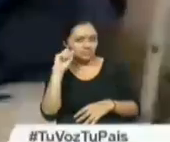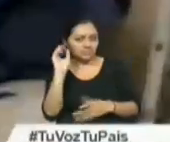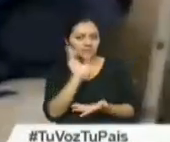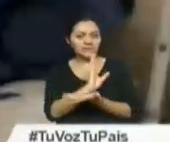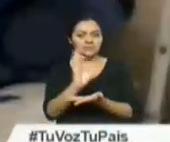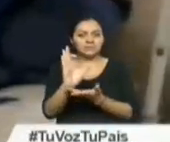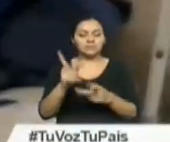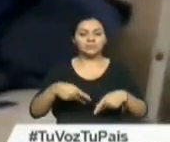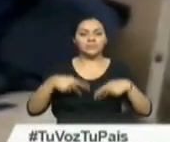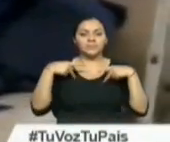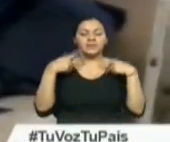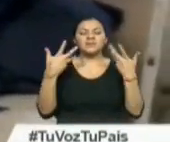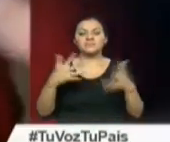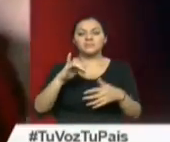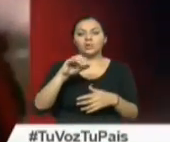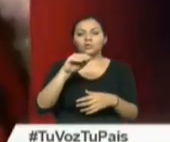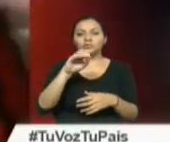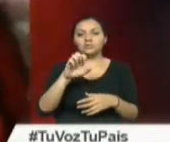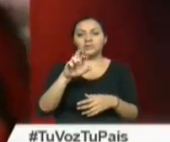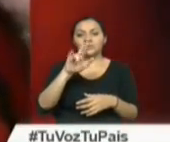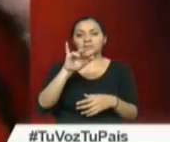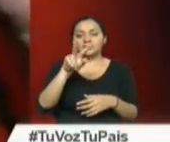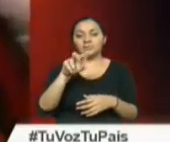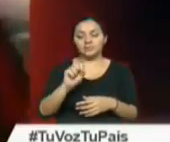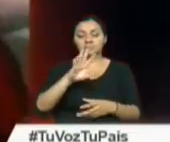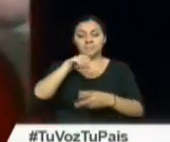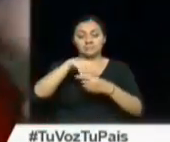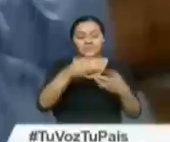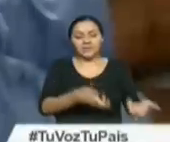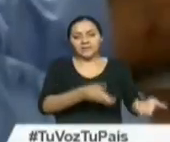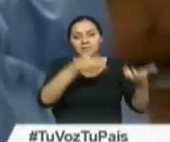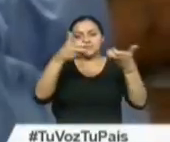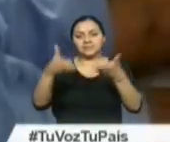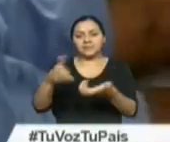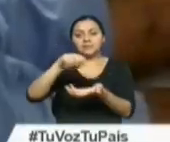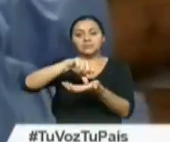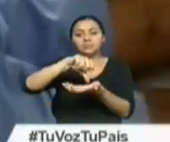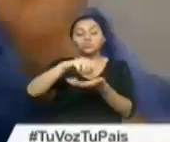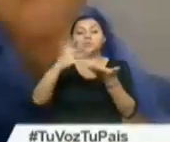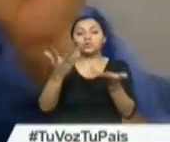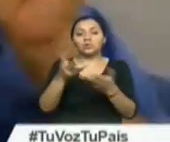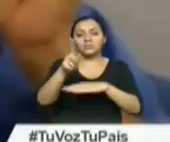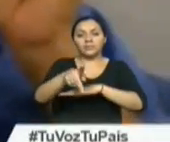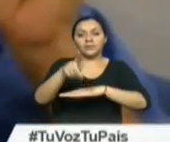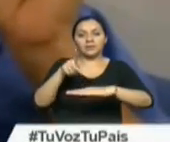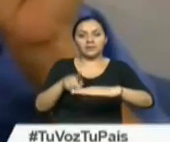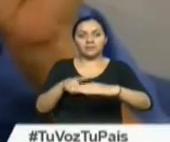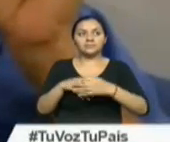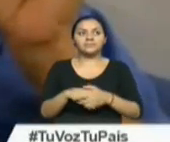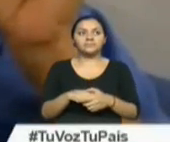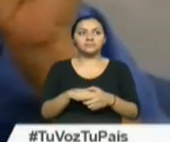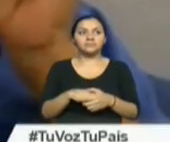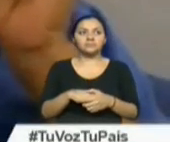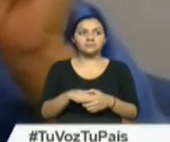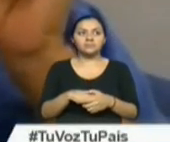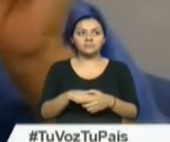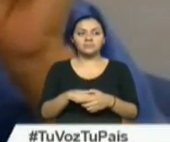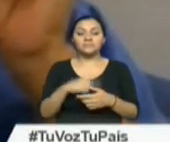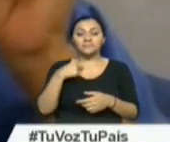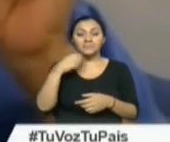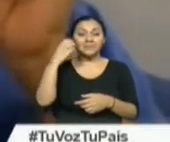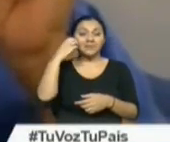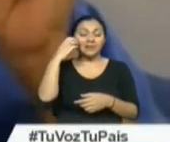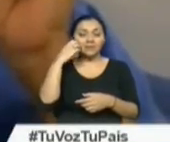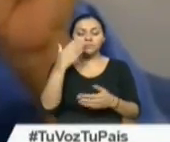testimonios de vida como el de José Rivas, rescatado de entre los escombros en la ciudad de Pedernales. Este teléfono prácticamente